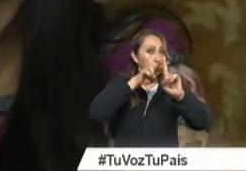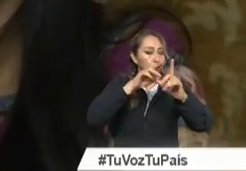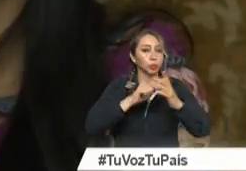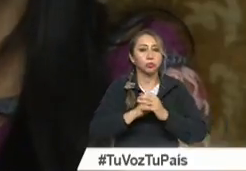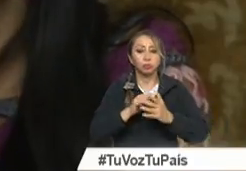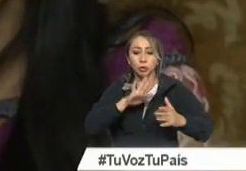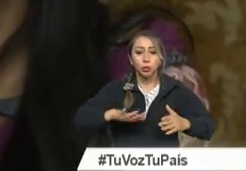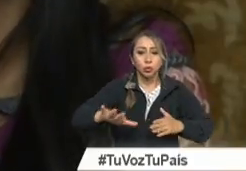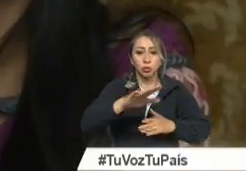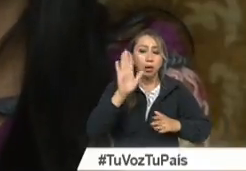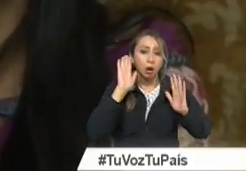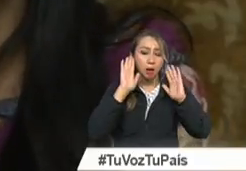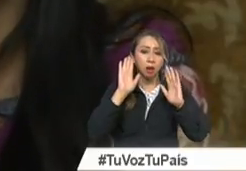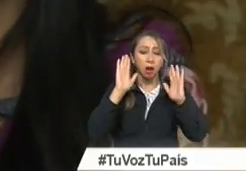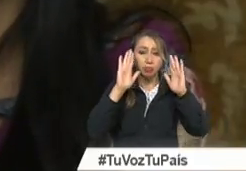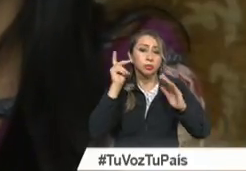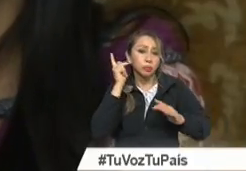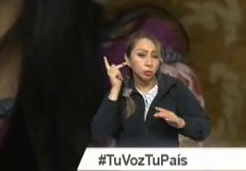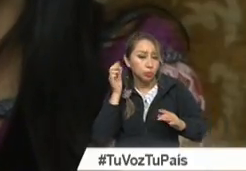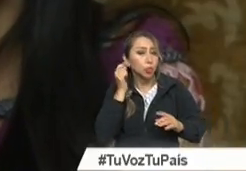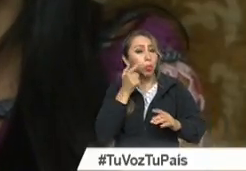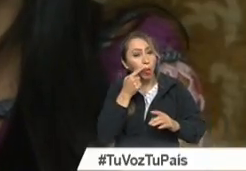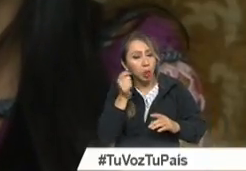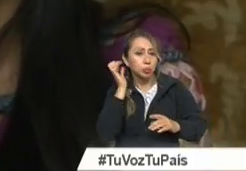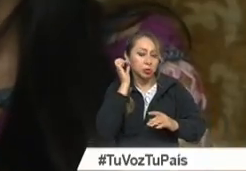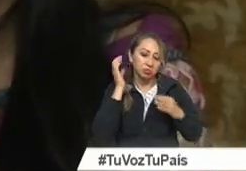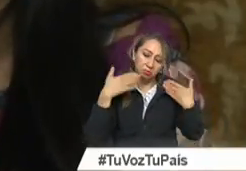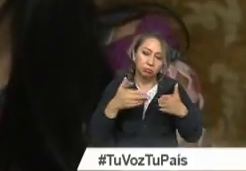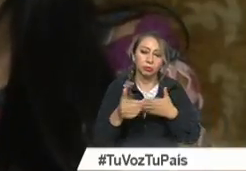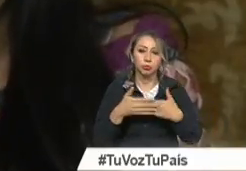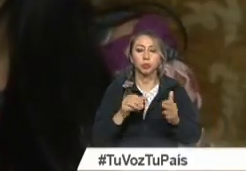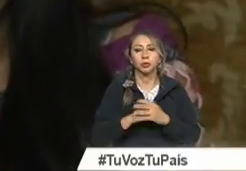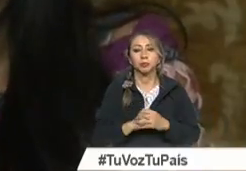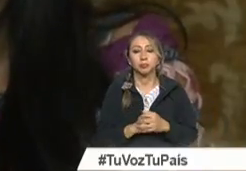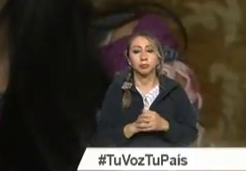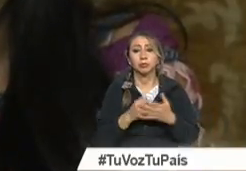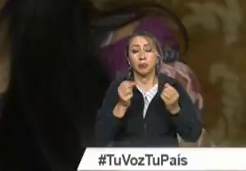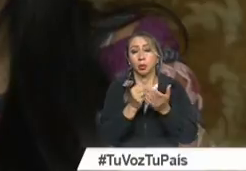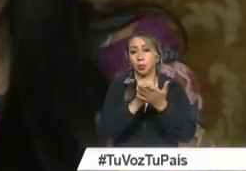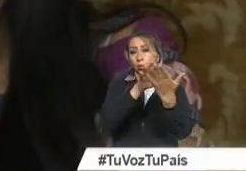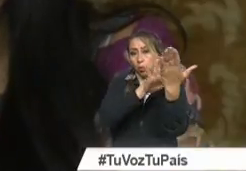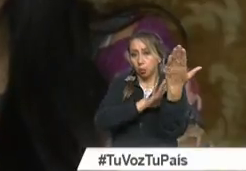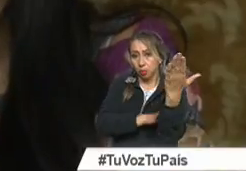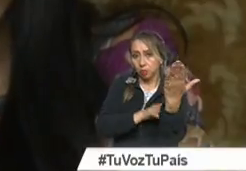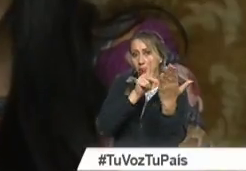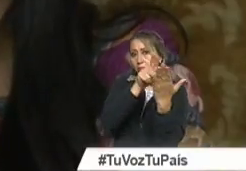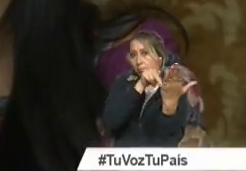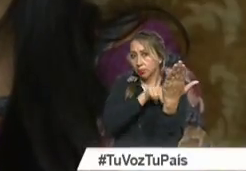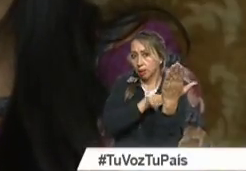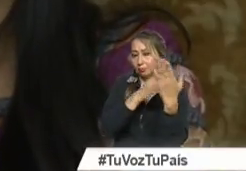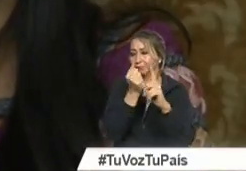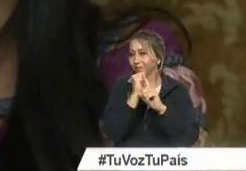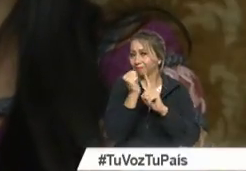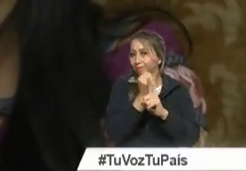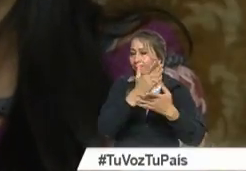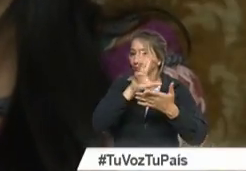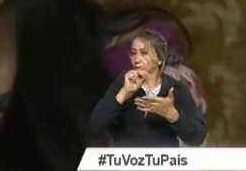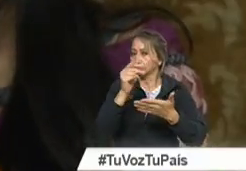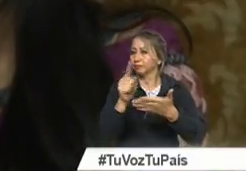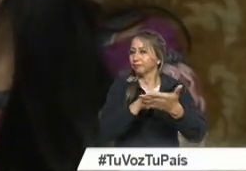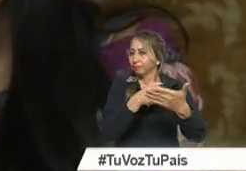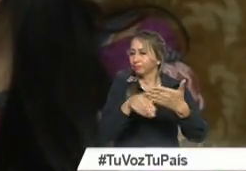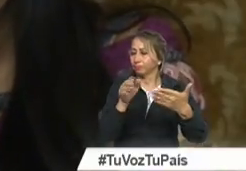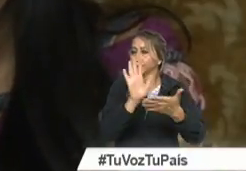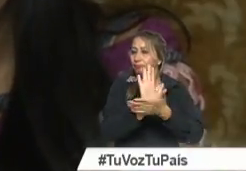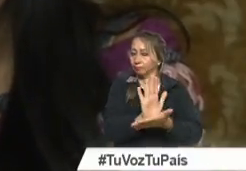para atender y para iniciar las acciones legales la propuesta integral de un plan para la erradicación de violencia que